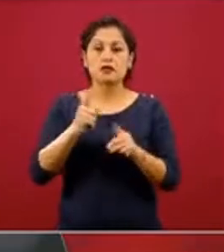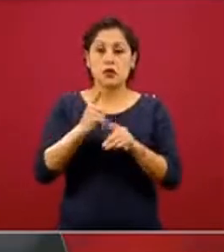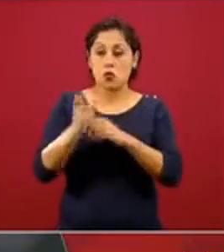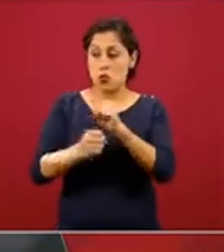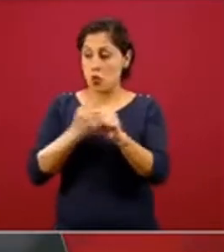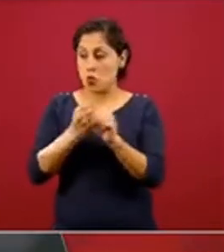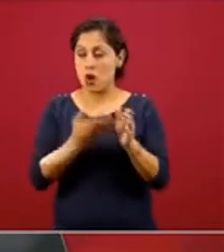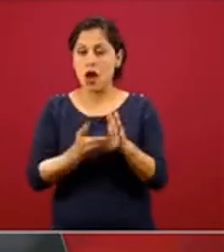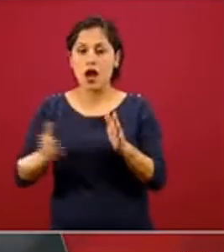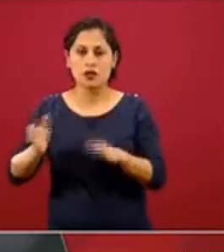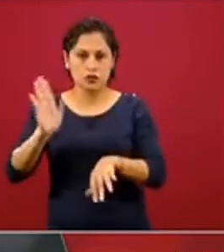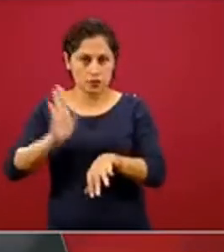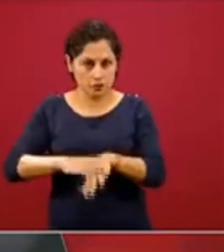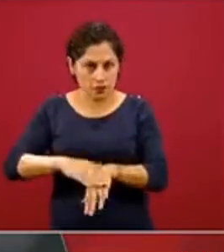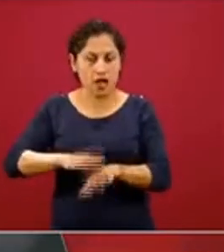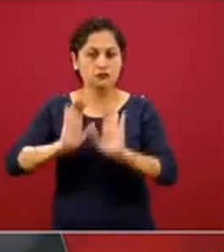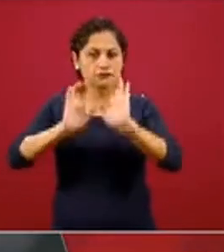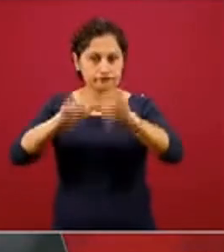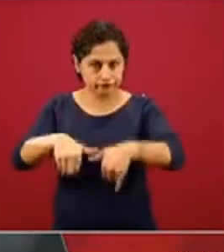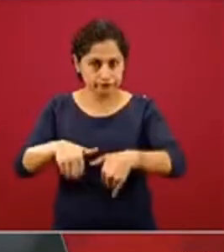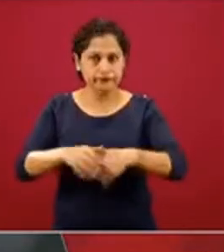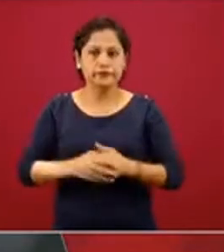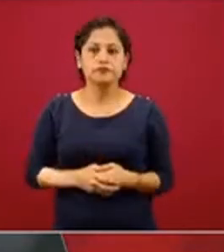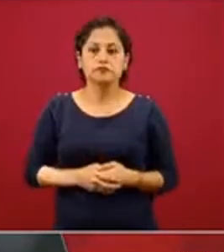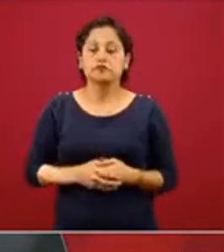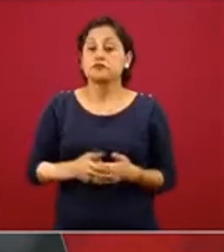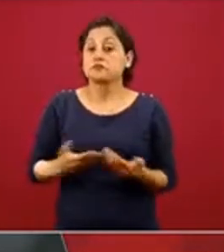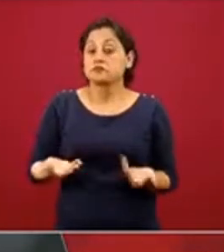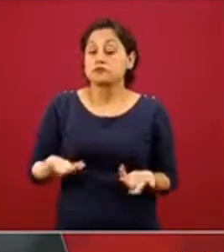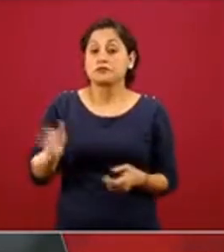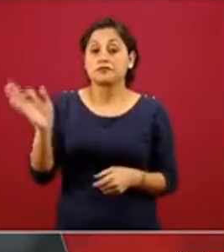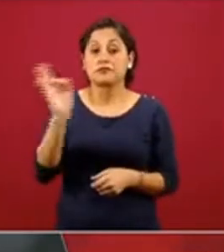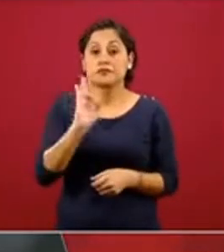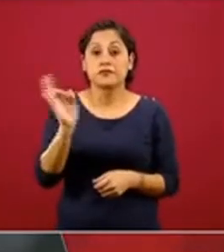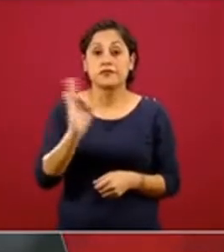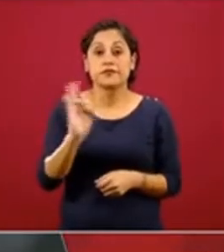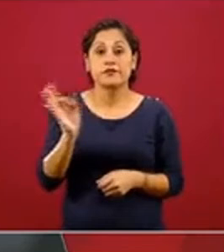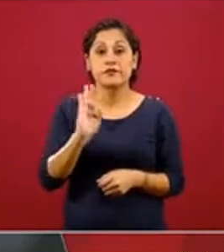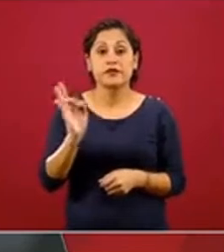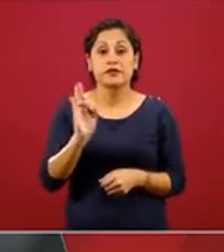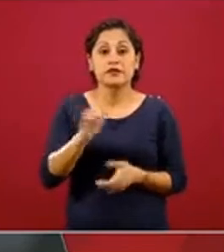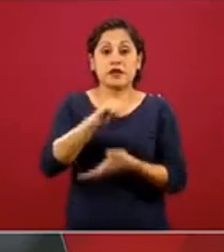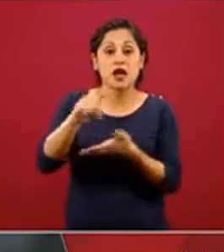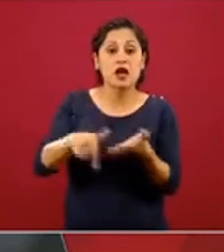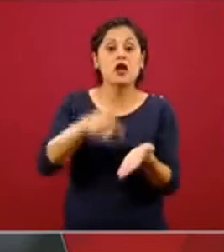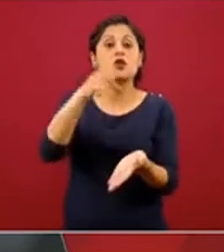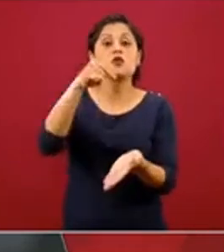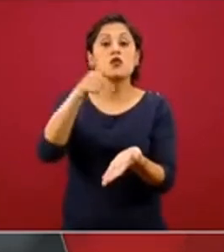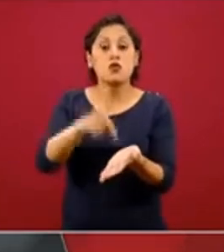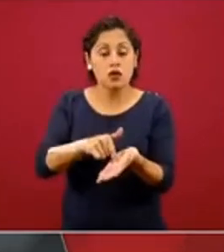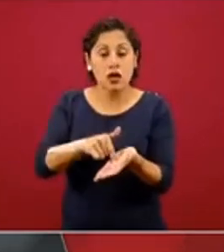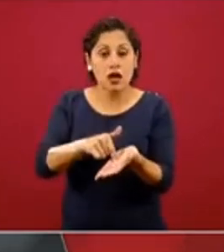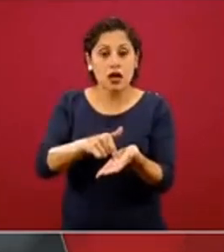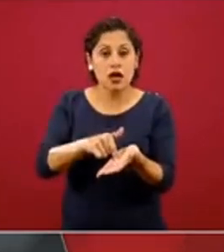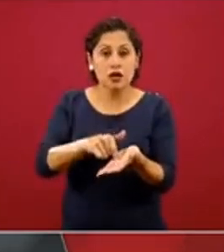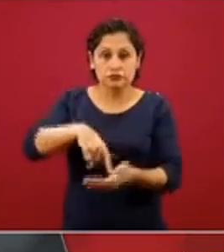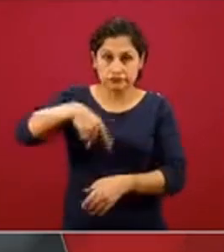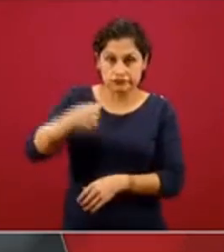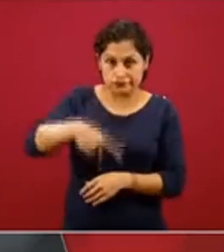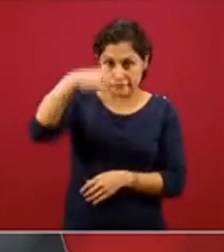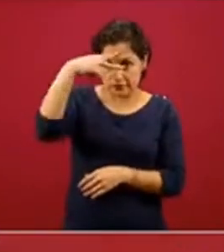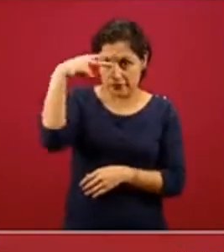de oportunidades. En su mayoría se lograría en espacios de entrenamiento en